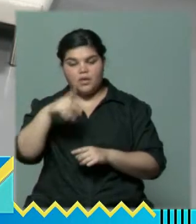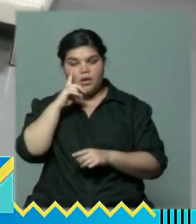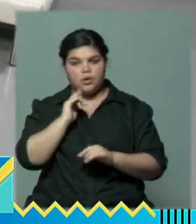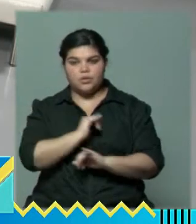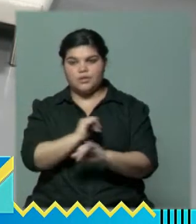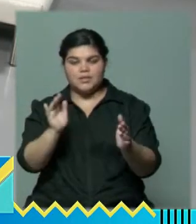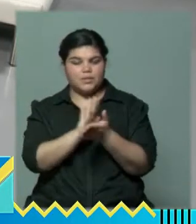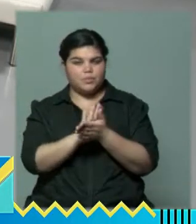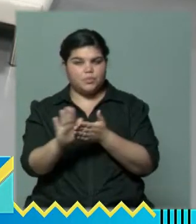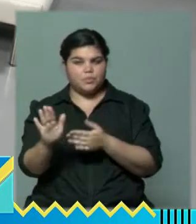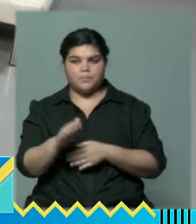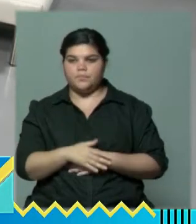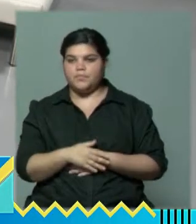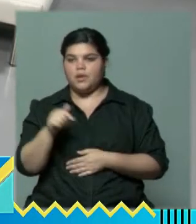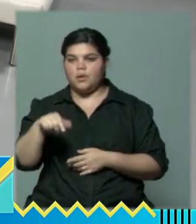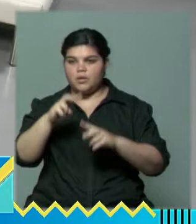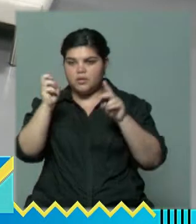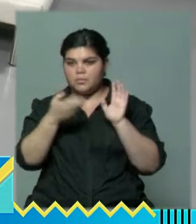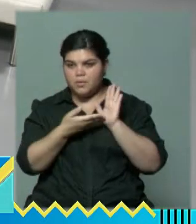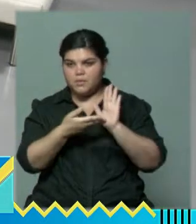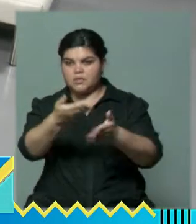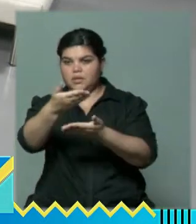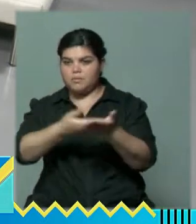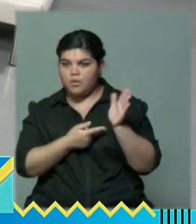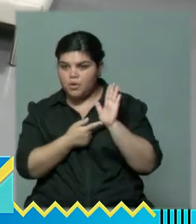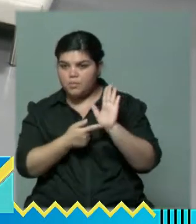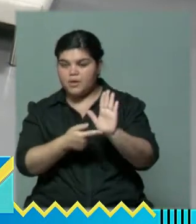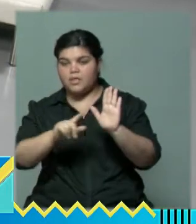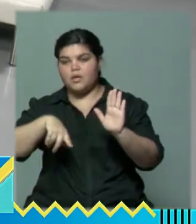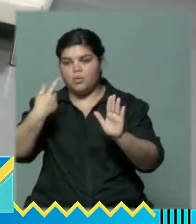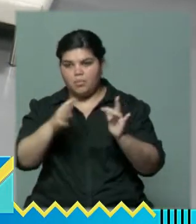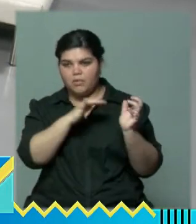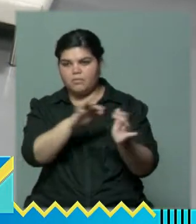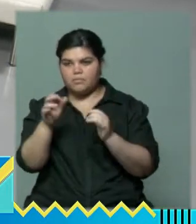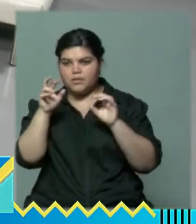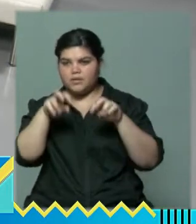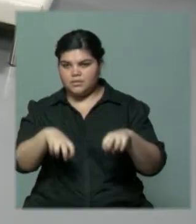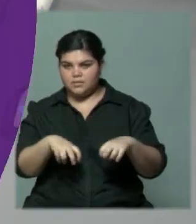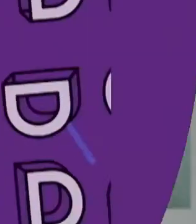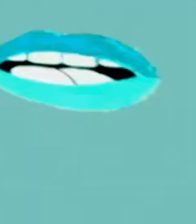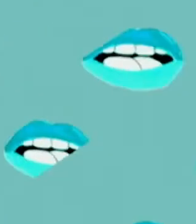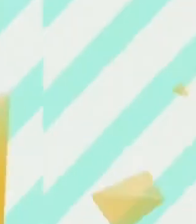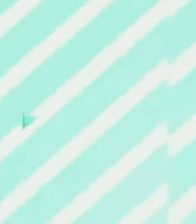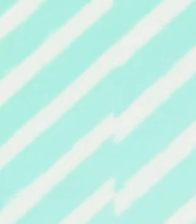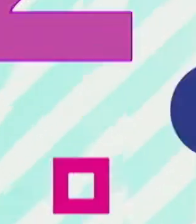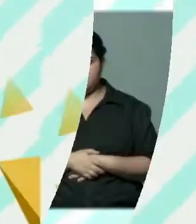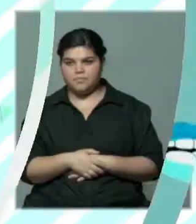es. Bueno, presentamos el tema, como estamos acostumbrados con el clip, y ya nos sentamos a debatir y a charlar con nuestros invitados.